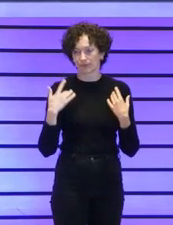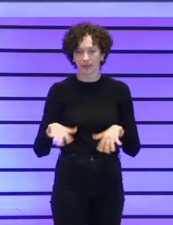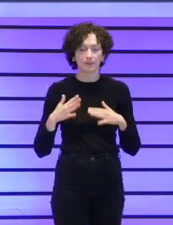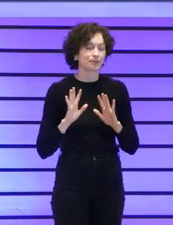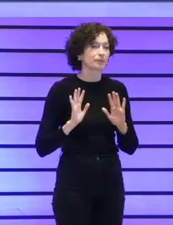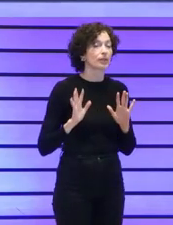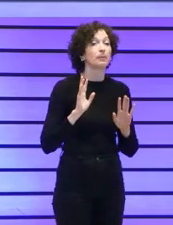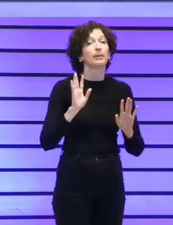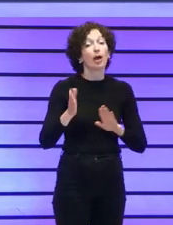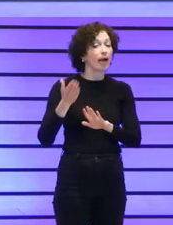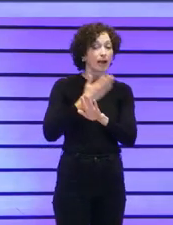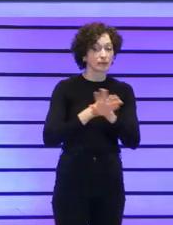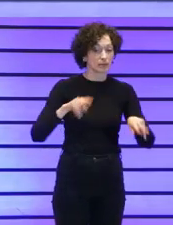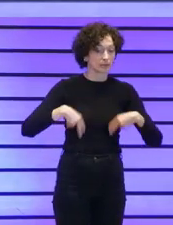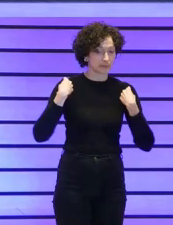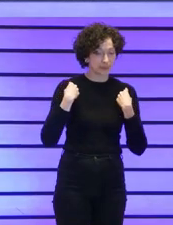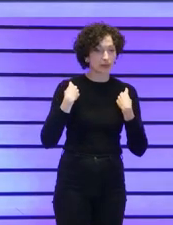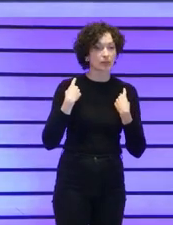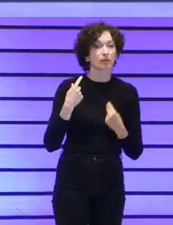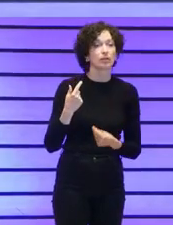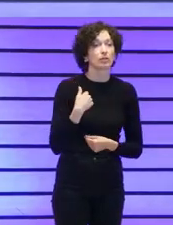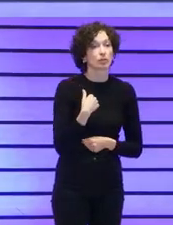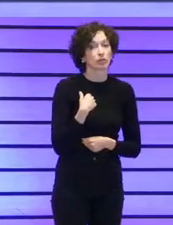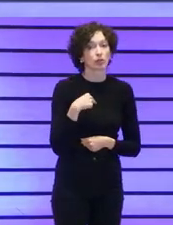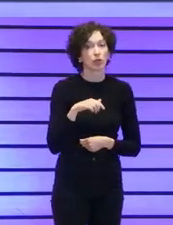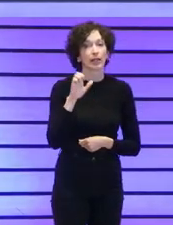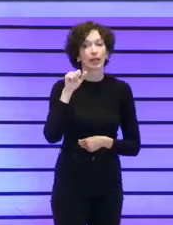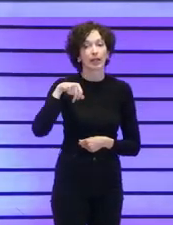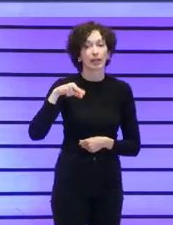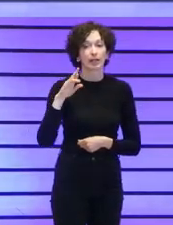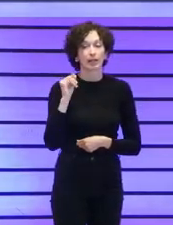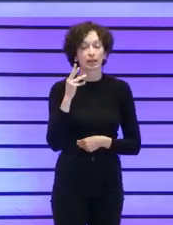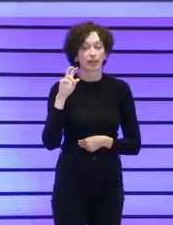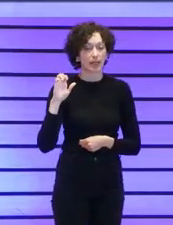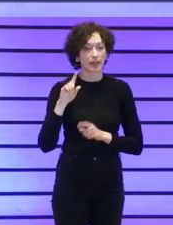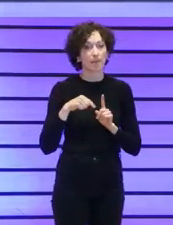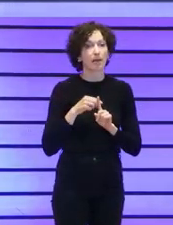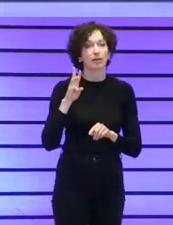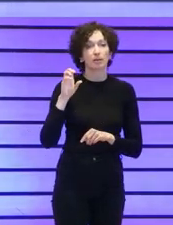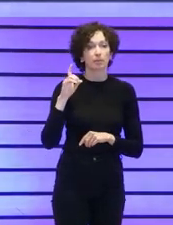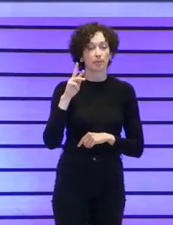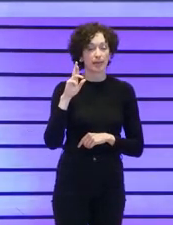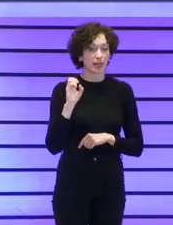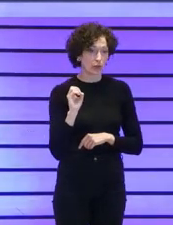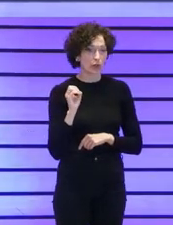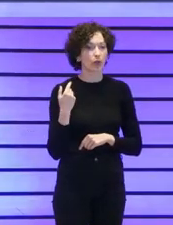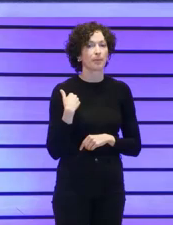Me vais a permitir que agradezca a Enrique y que agradezca a Pedro el haberme